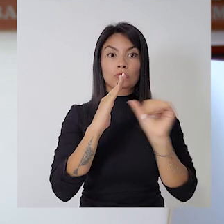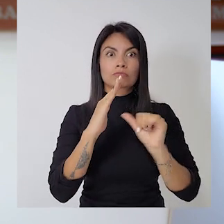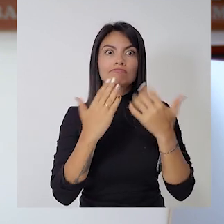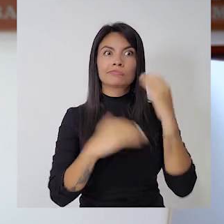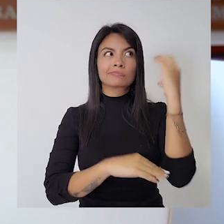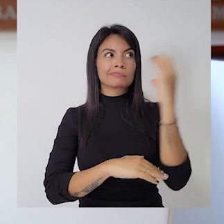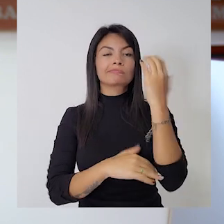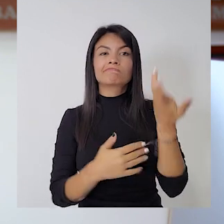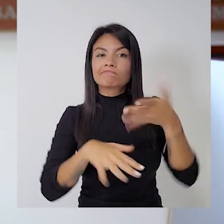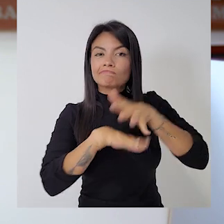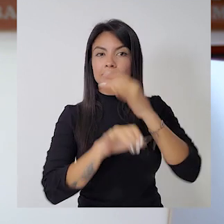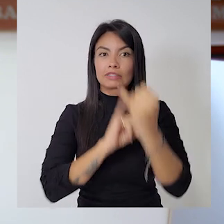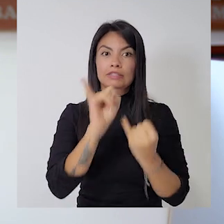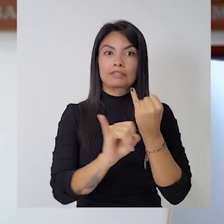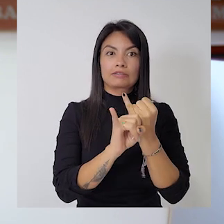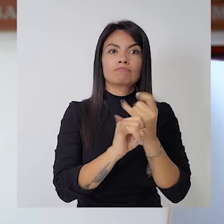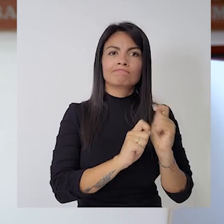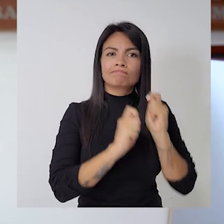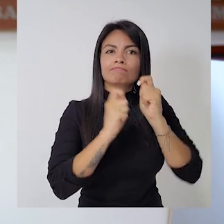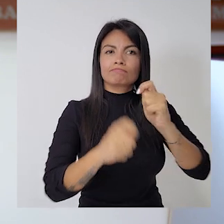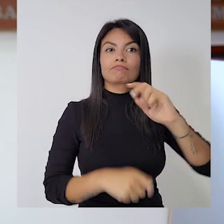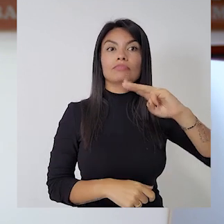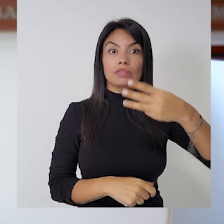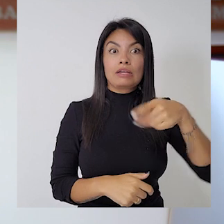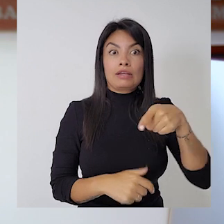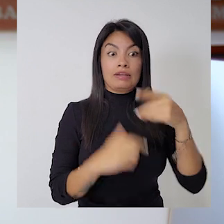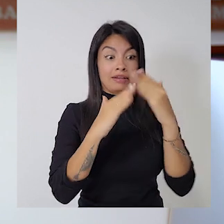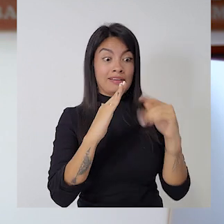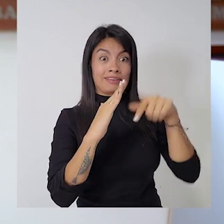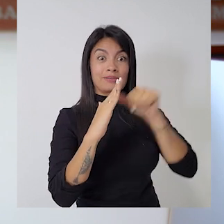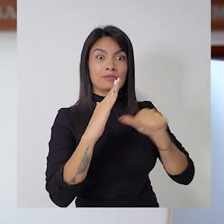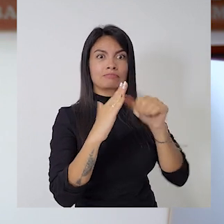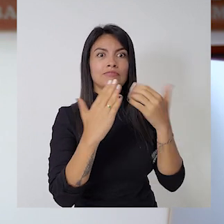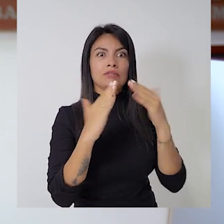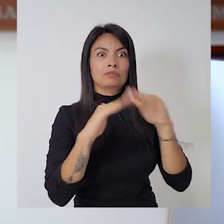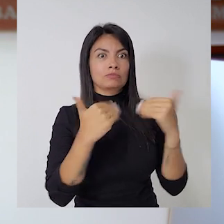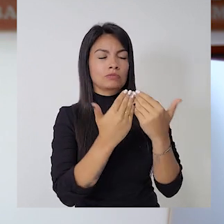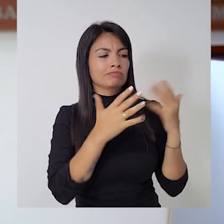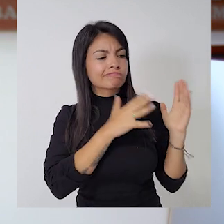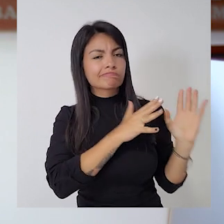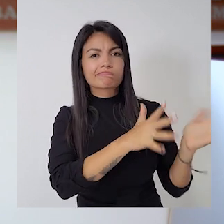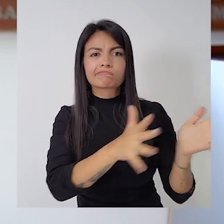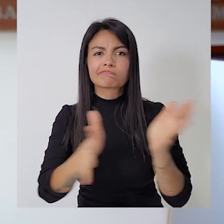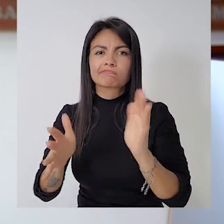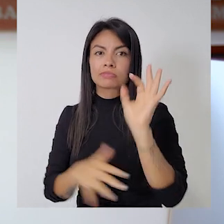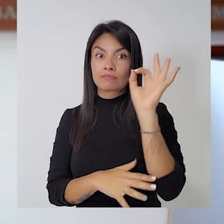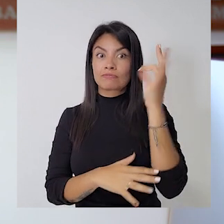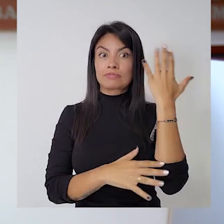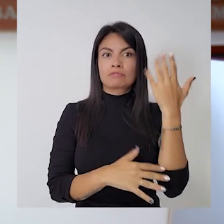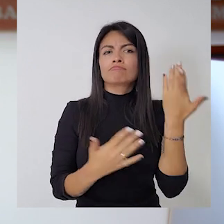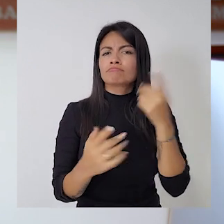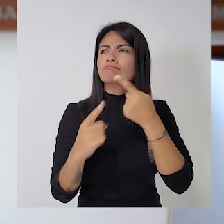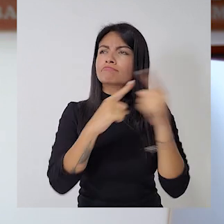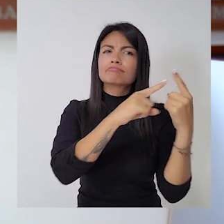red también internacional, homologando el colegio como un colegio que permite la enseñanza en